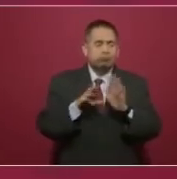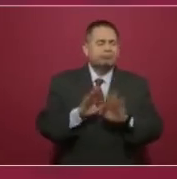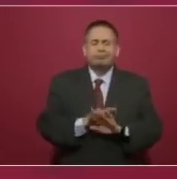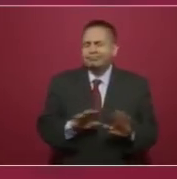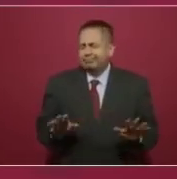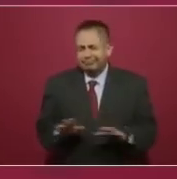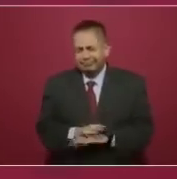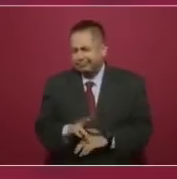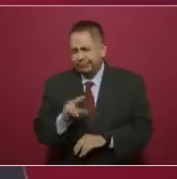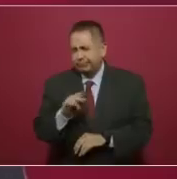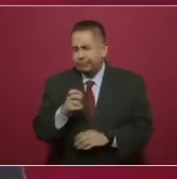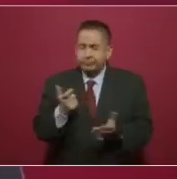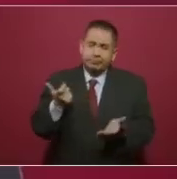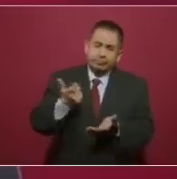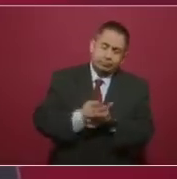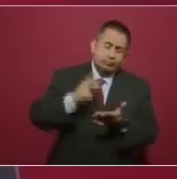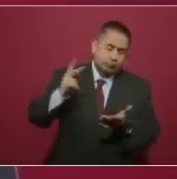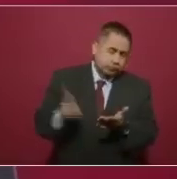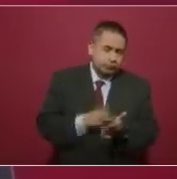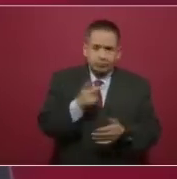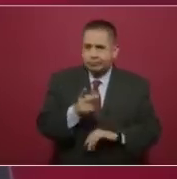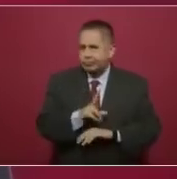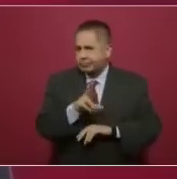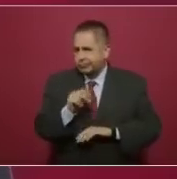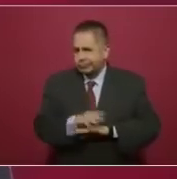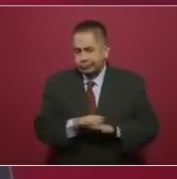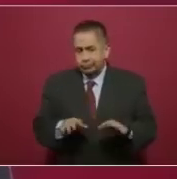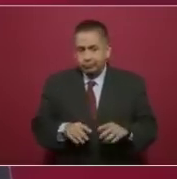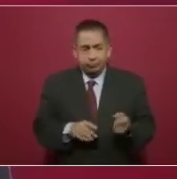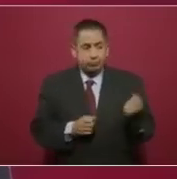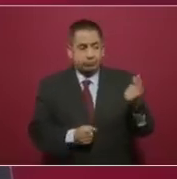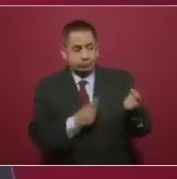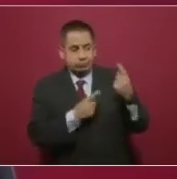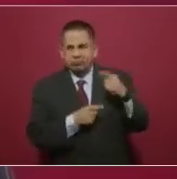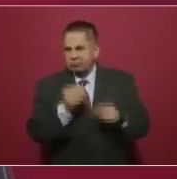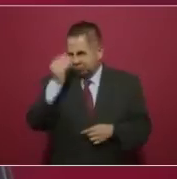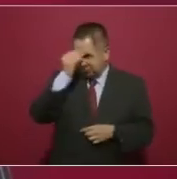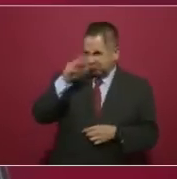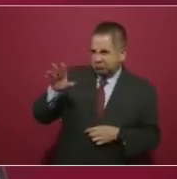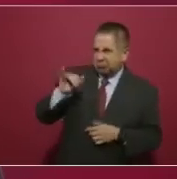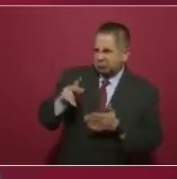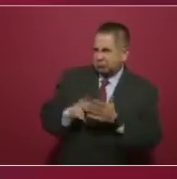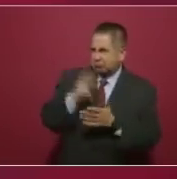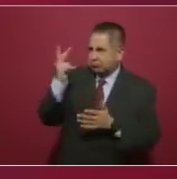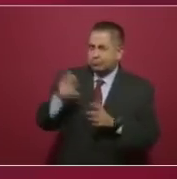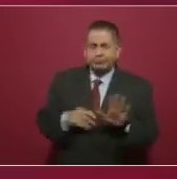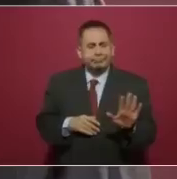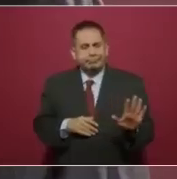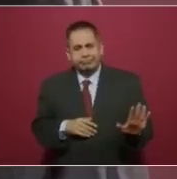Eso es lo que quisieran nuestros adversarios, que nosotros